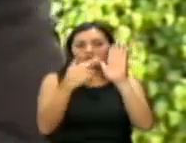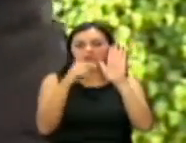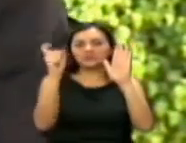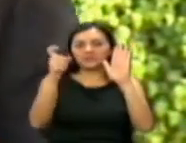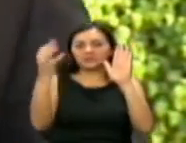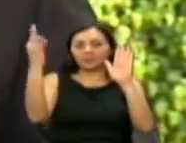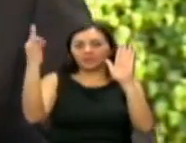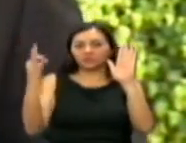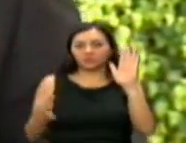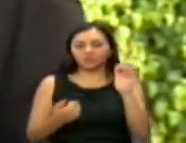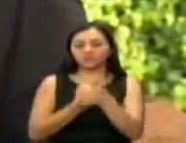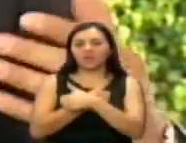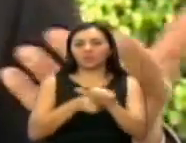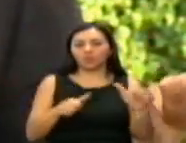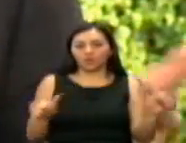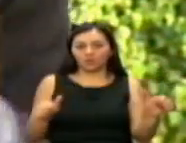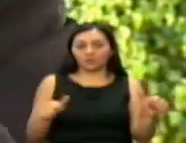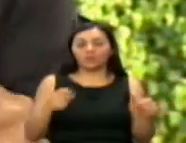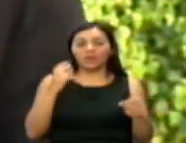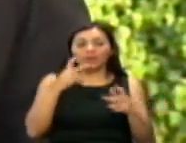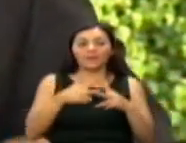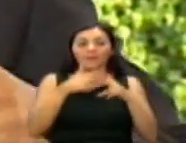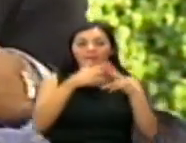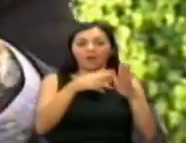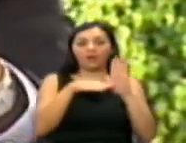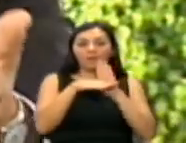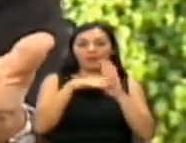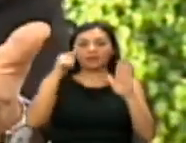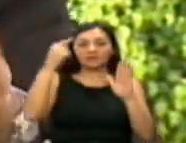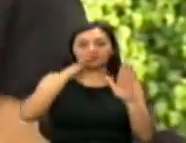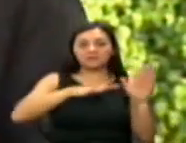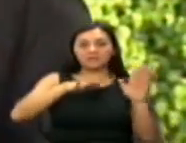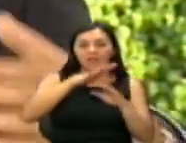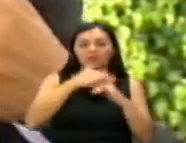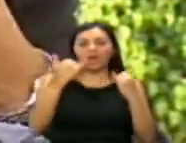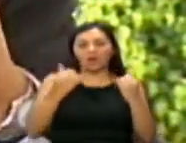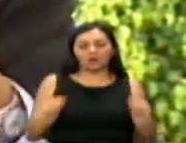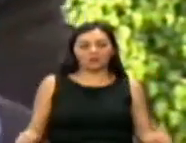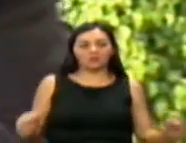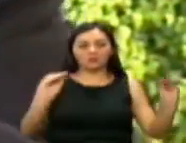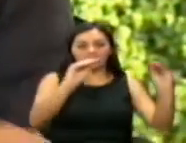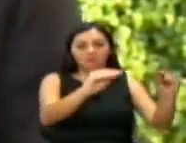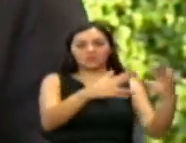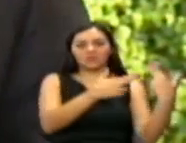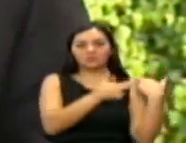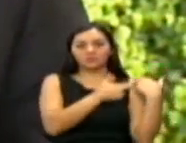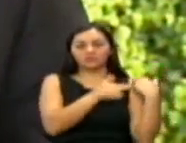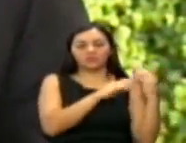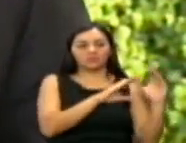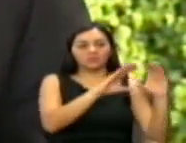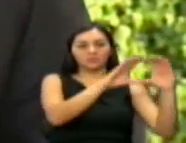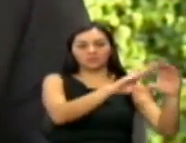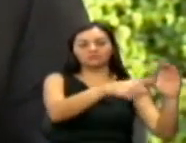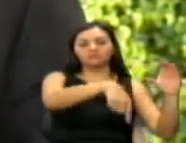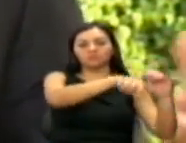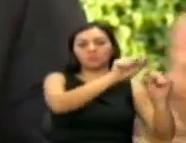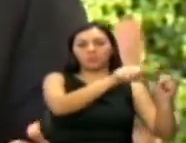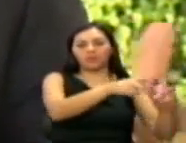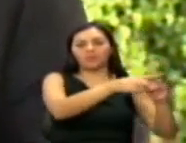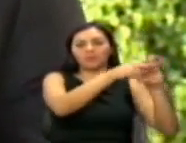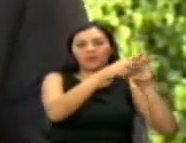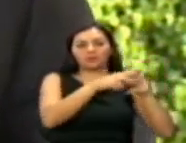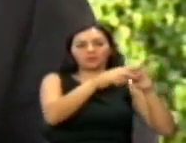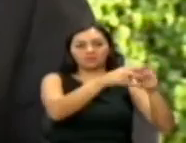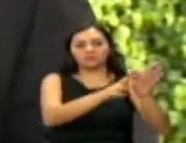el banco de los gobiernos locales, porque no eran socios, no tenían acciones. Les traspasamos acciones, ahora son copropietarios del BEDE y pueden recibir